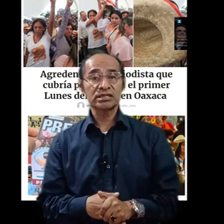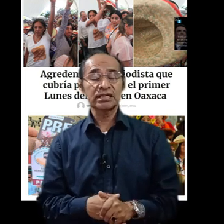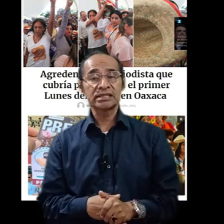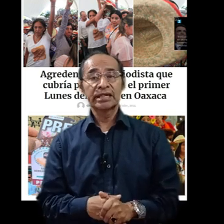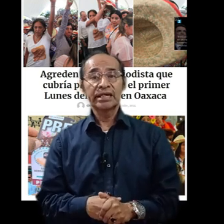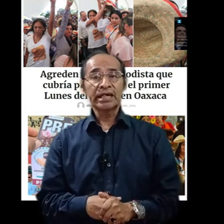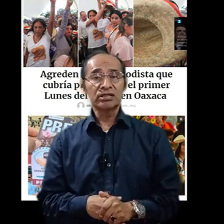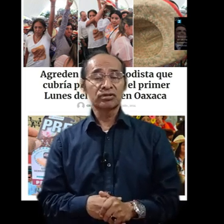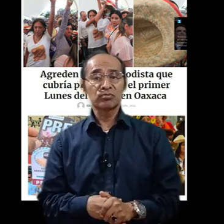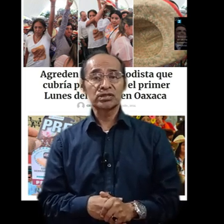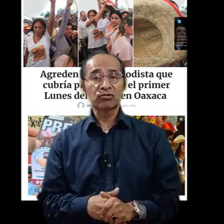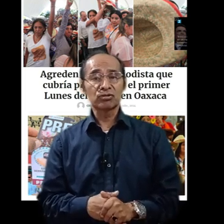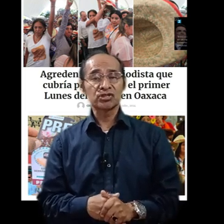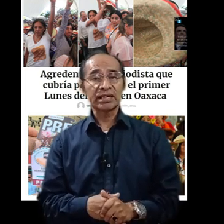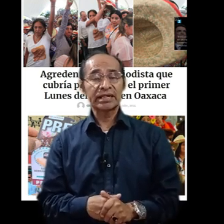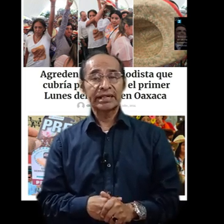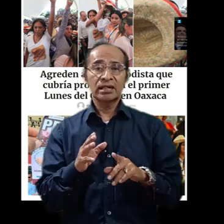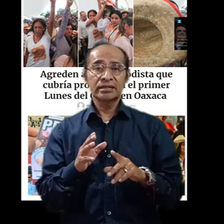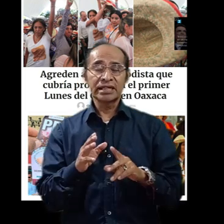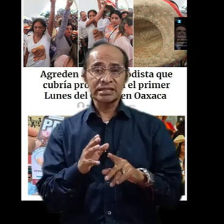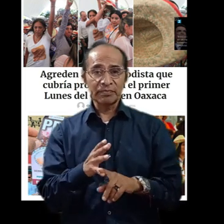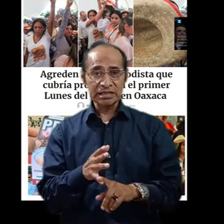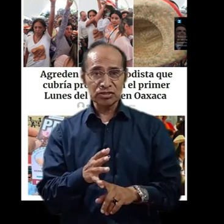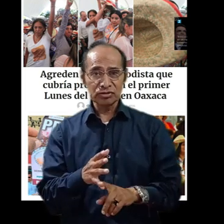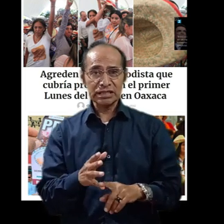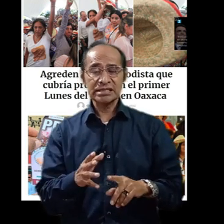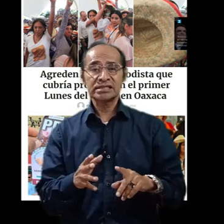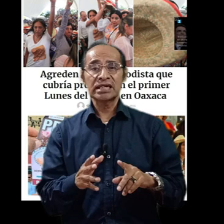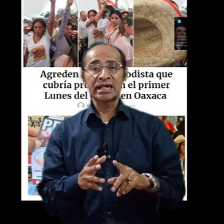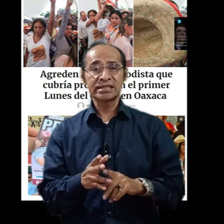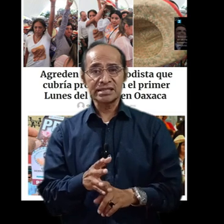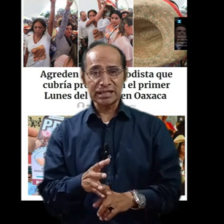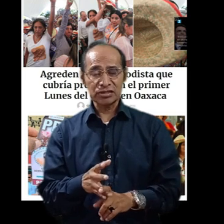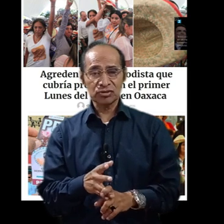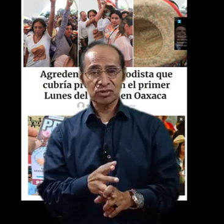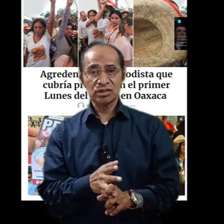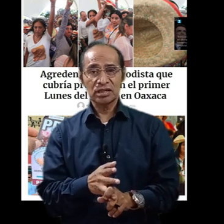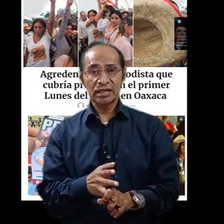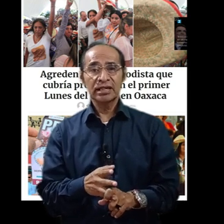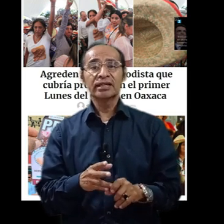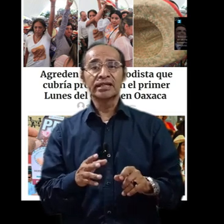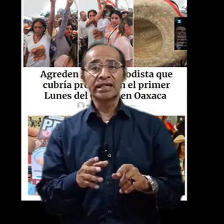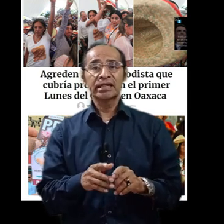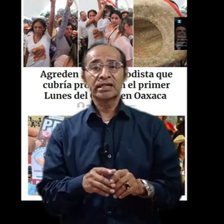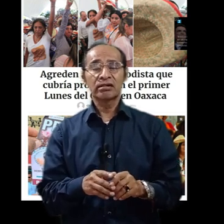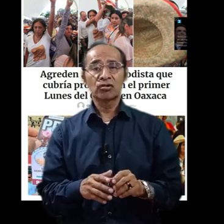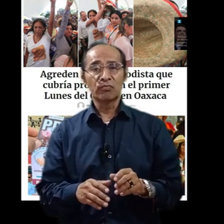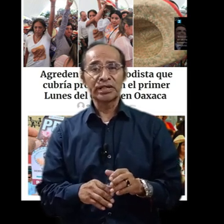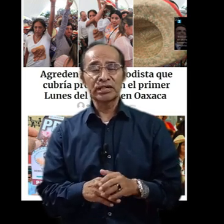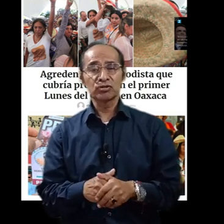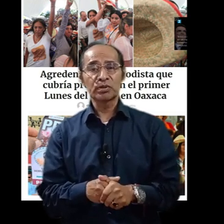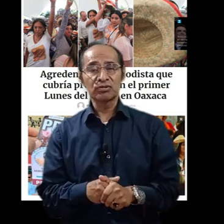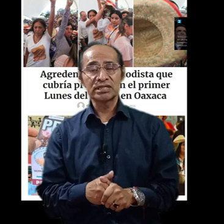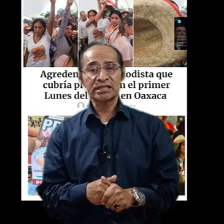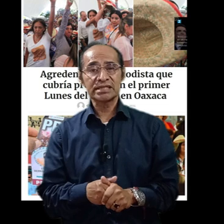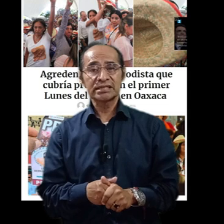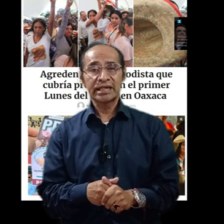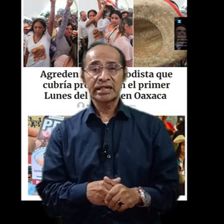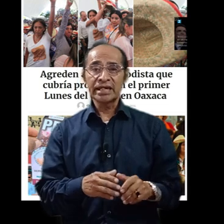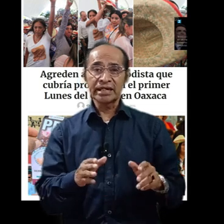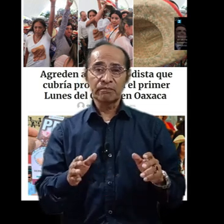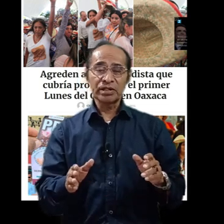compañeros periodistas en donde vamos a conocer desapariciones asesinatos de compañeros